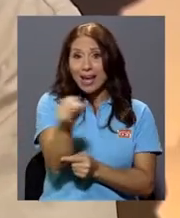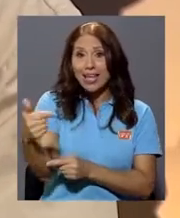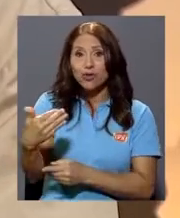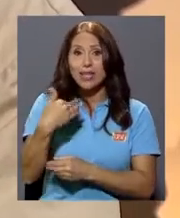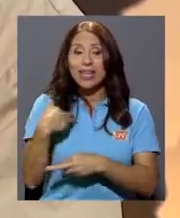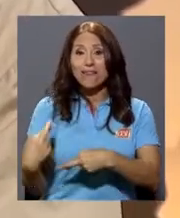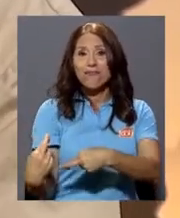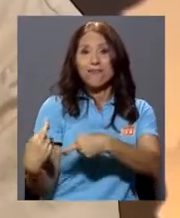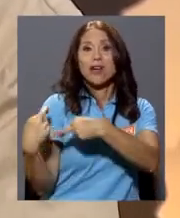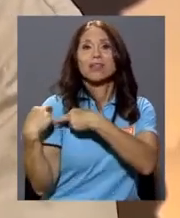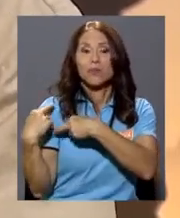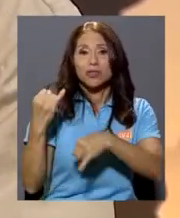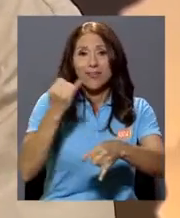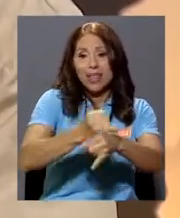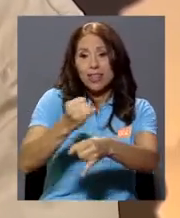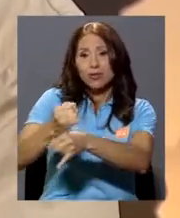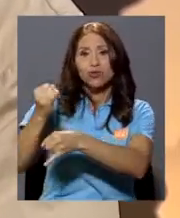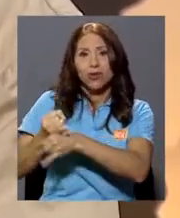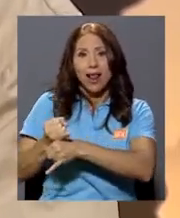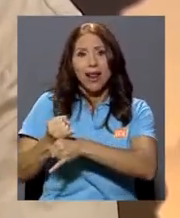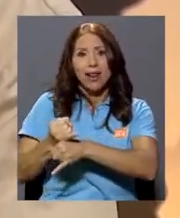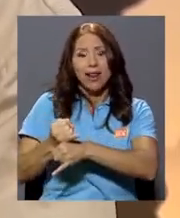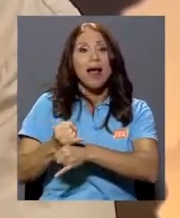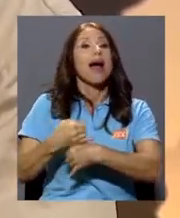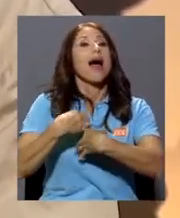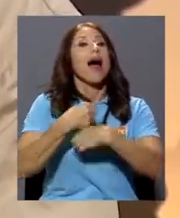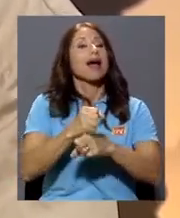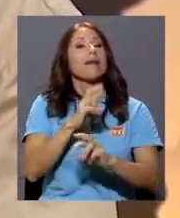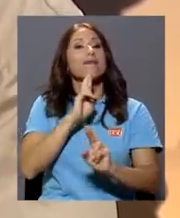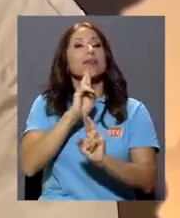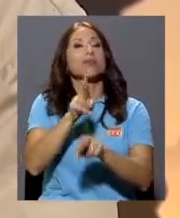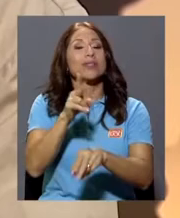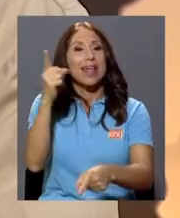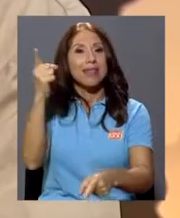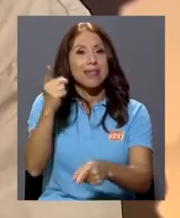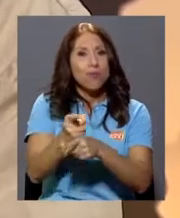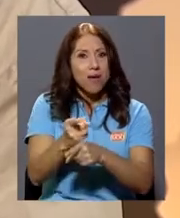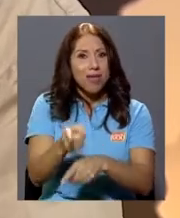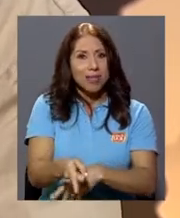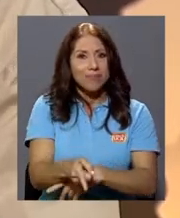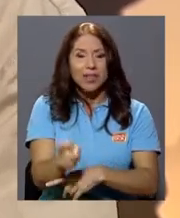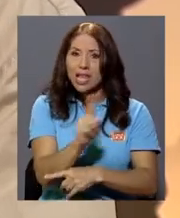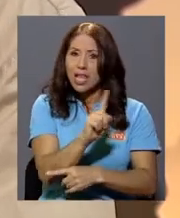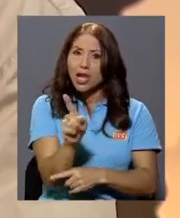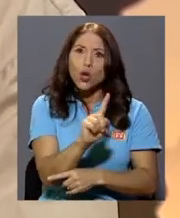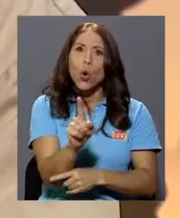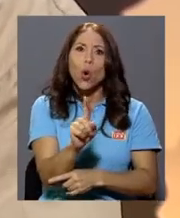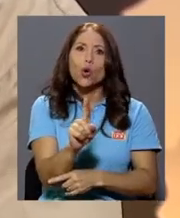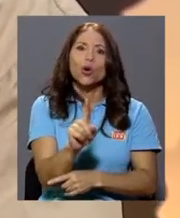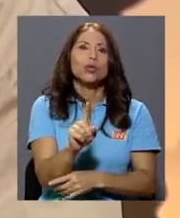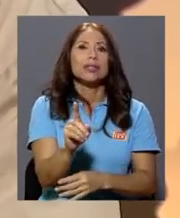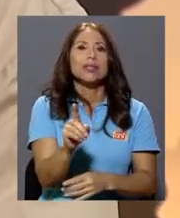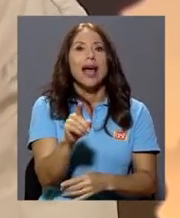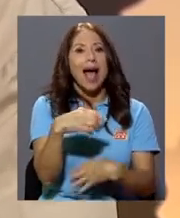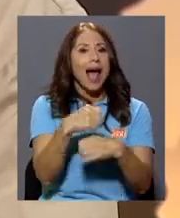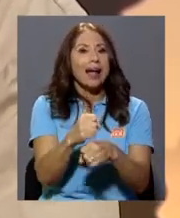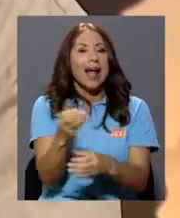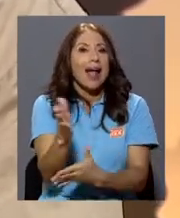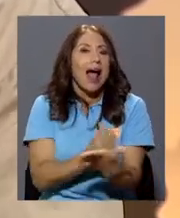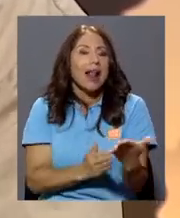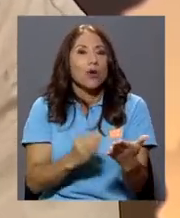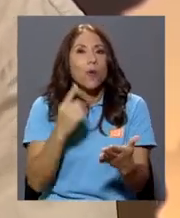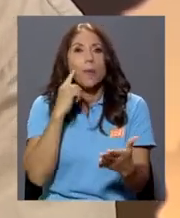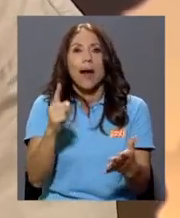responsabilidad institucional, den una respuesta adecuada, correcta, que no sea de alguna forma también un elemento que vaya